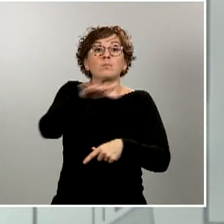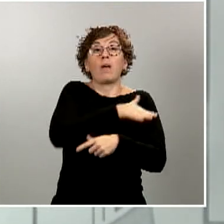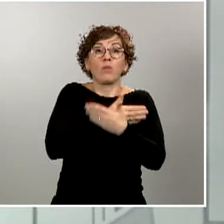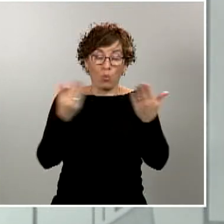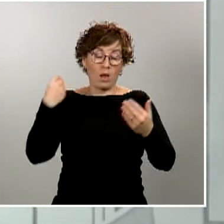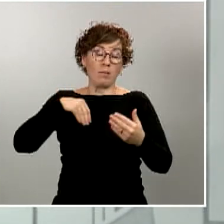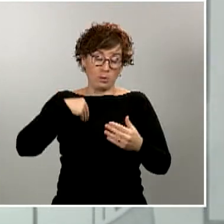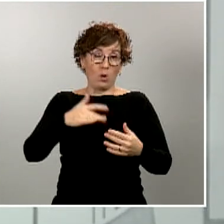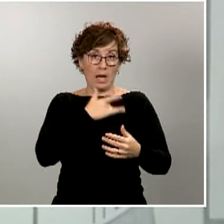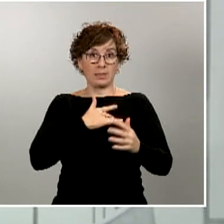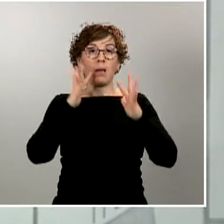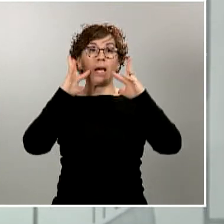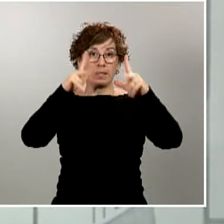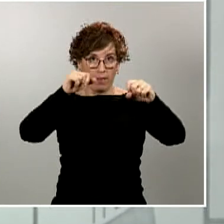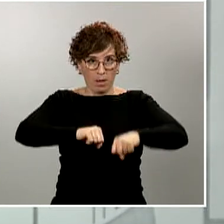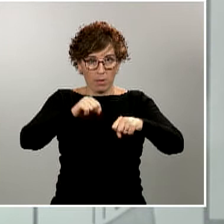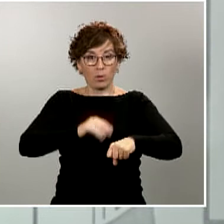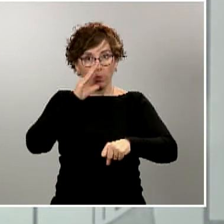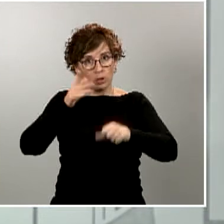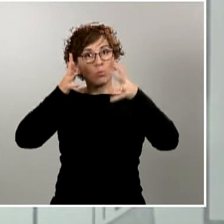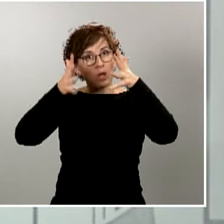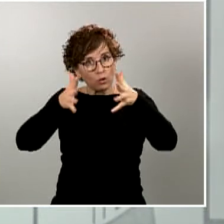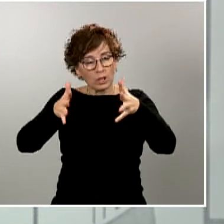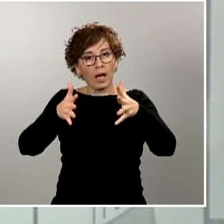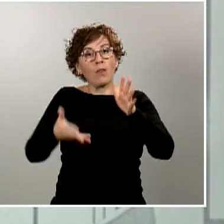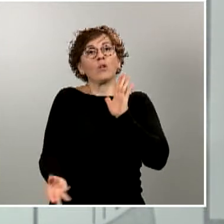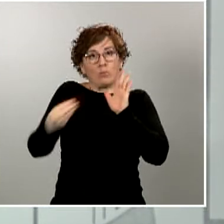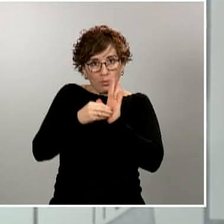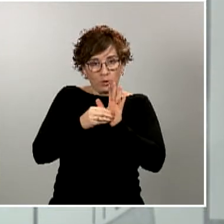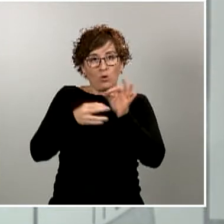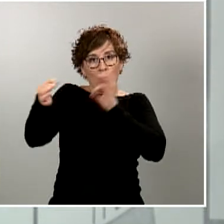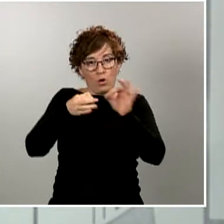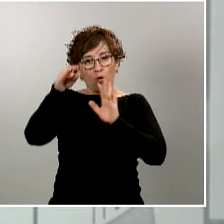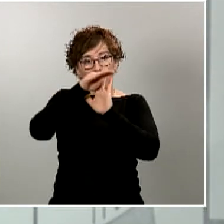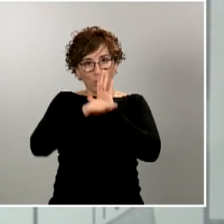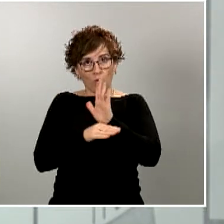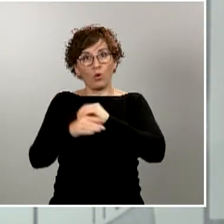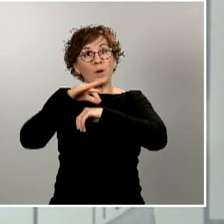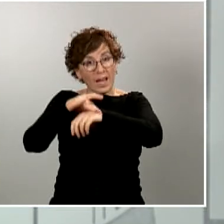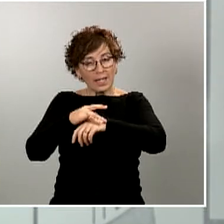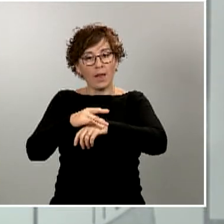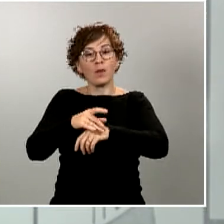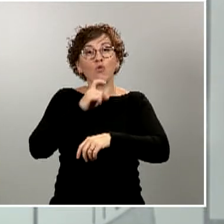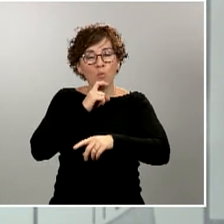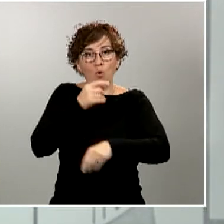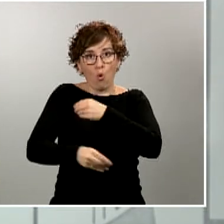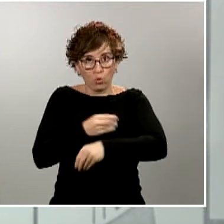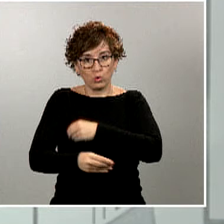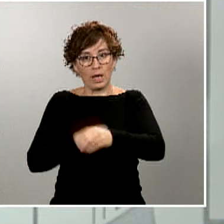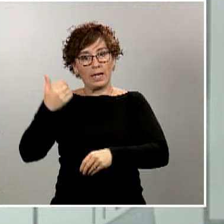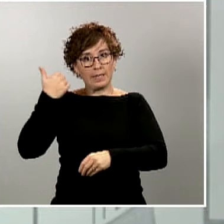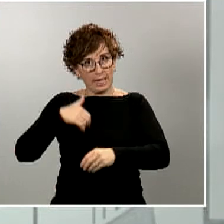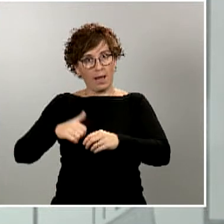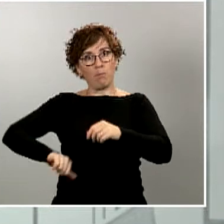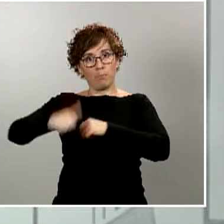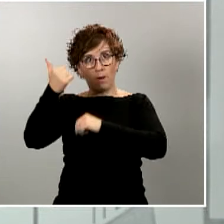hemos aconsejado y protocolizado en una guía de condiciones de uso, un protocolo de condiciones de uso aprobado también con el conjunto de las comunidades autónomas,